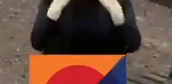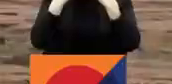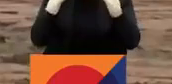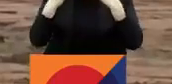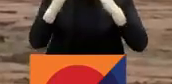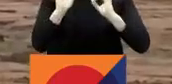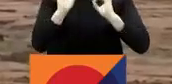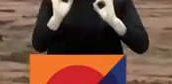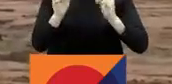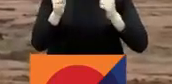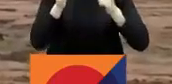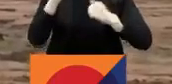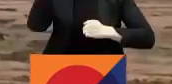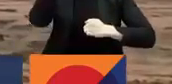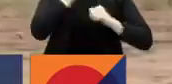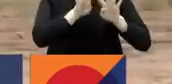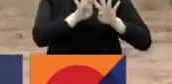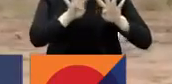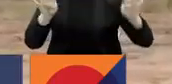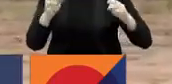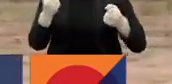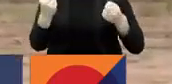de despliegue en esta zona de frontera.